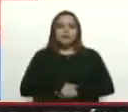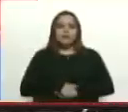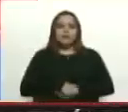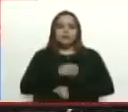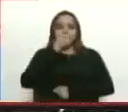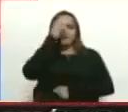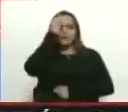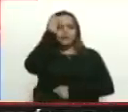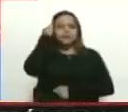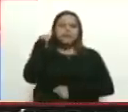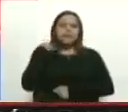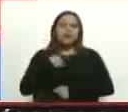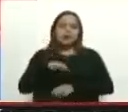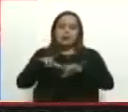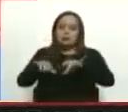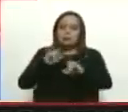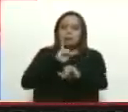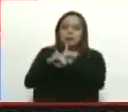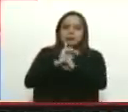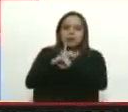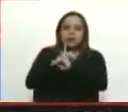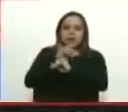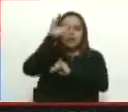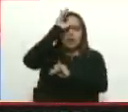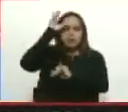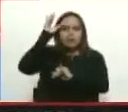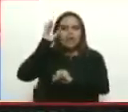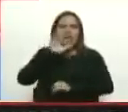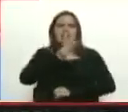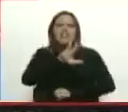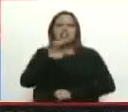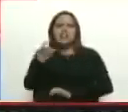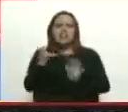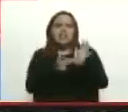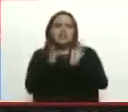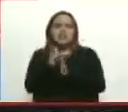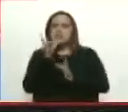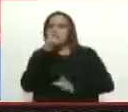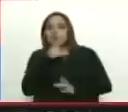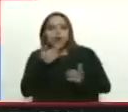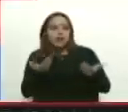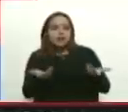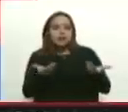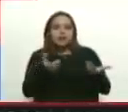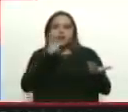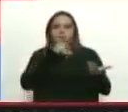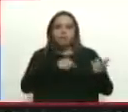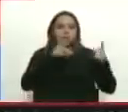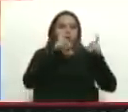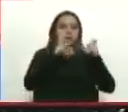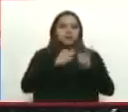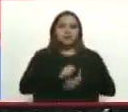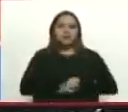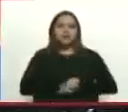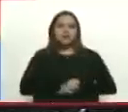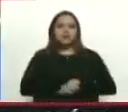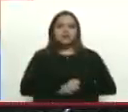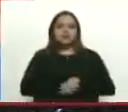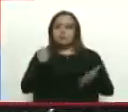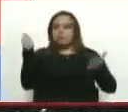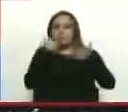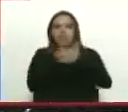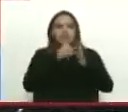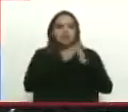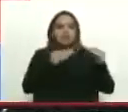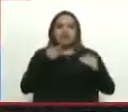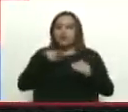en internet las fotos de Capriles el 30 de abril. No existen. Las desaparecieron. Yo porque